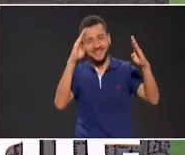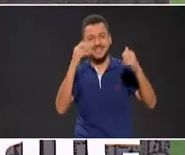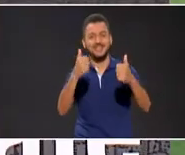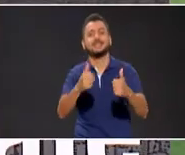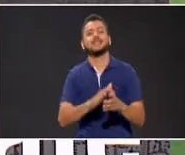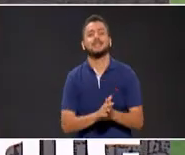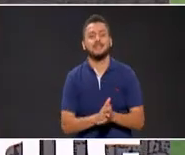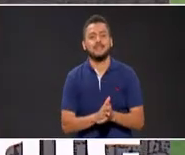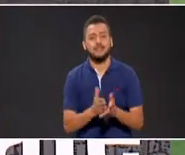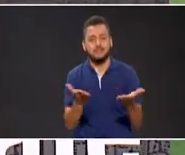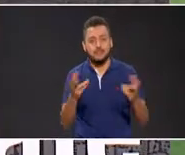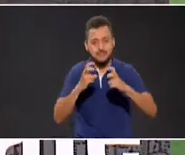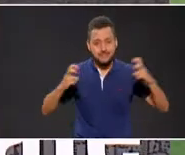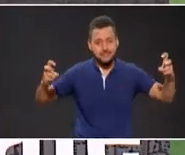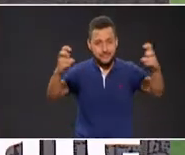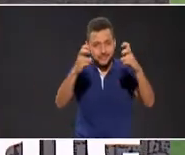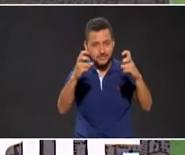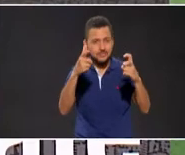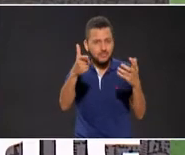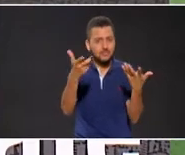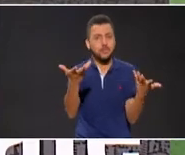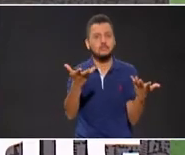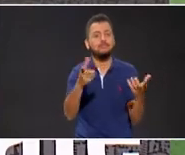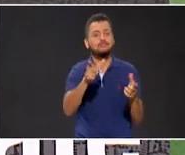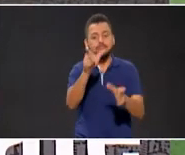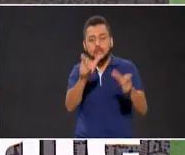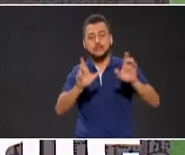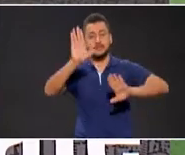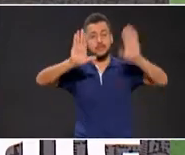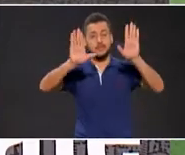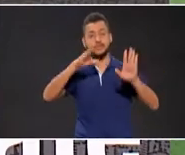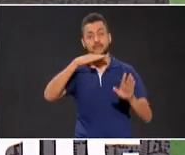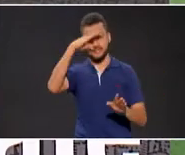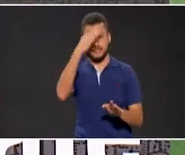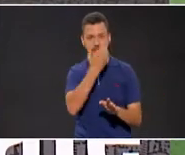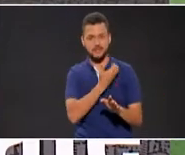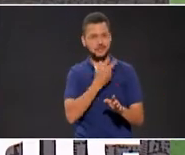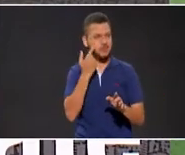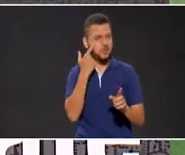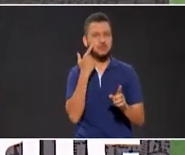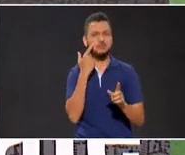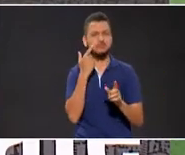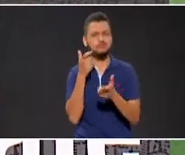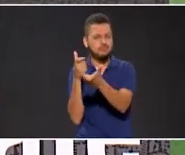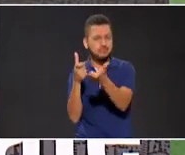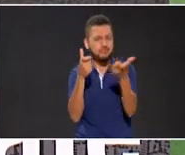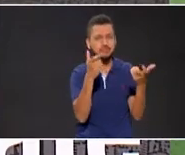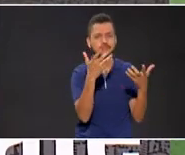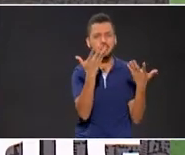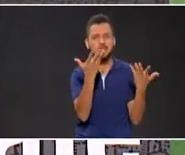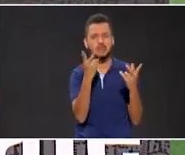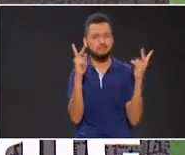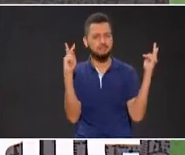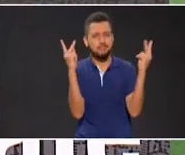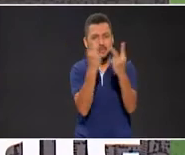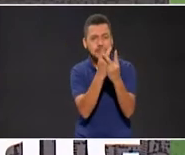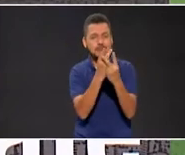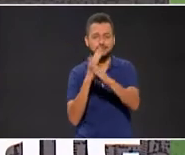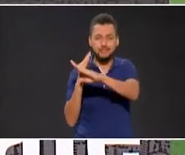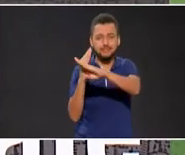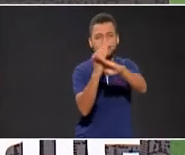debate de candidatos y candidatas a la alcaldía y es el de seguridad sin embargo ya les hemos preguntado en otras ocasiones por lucha